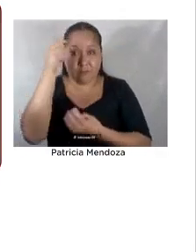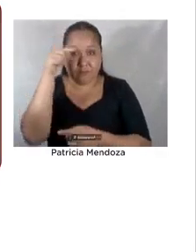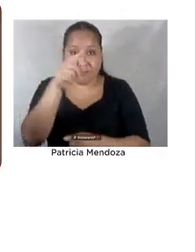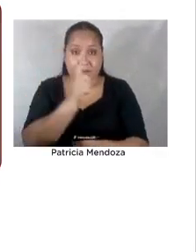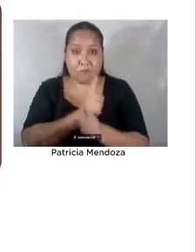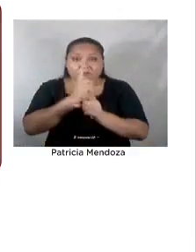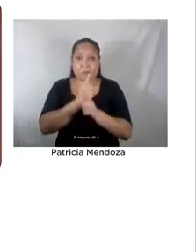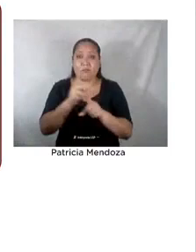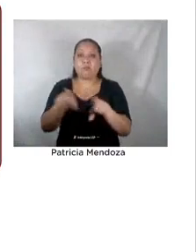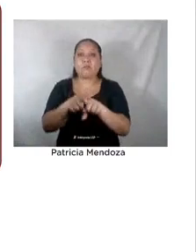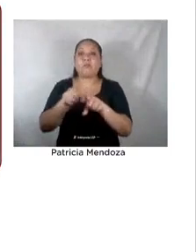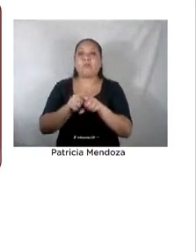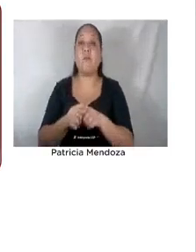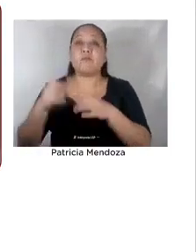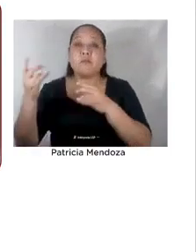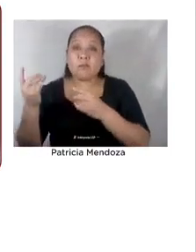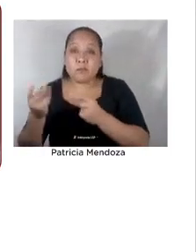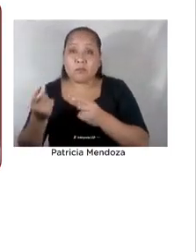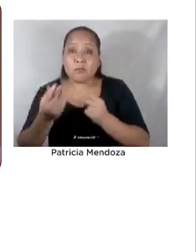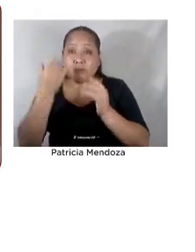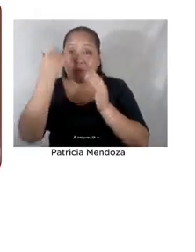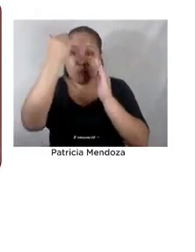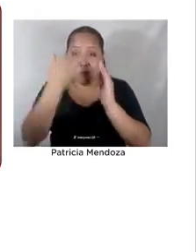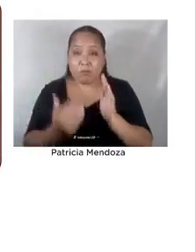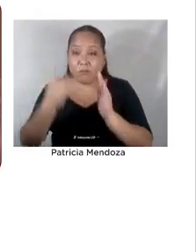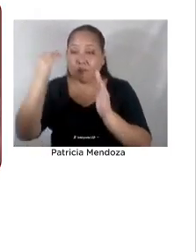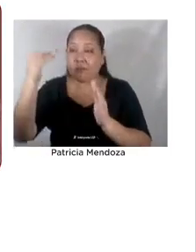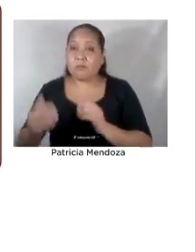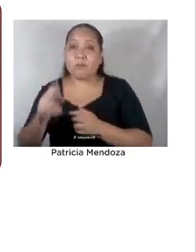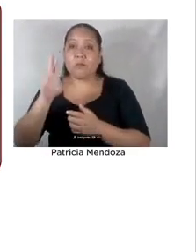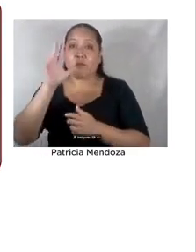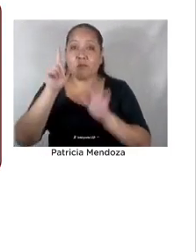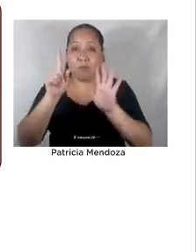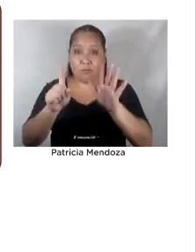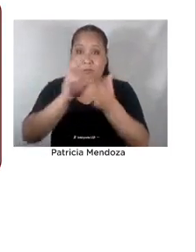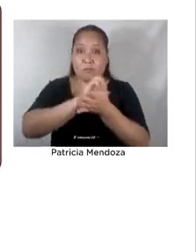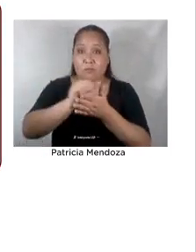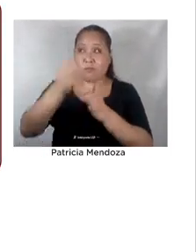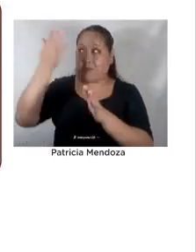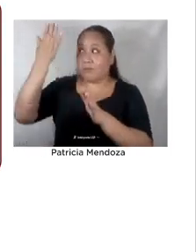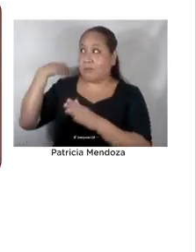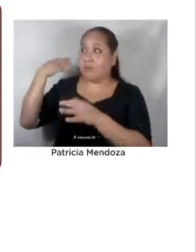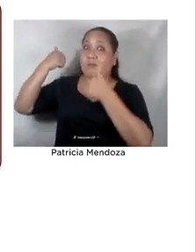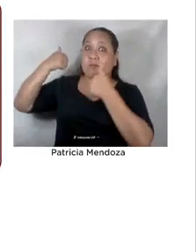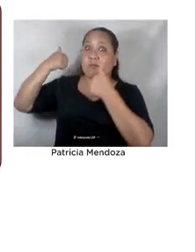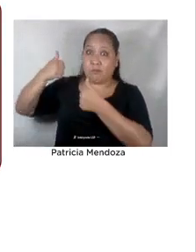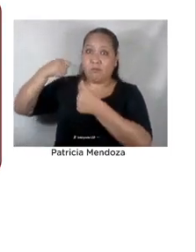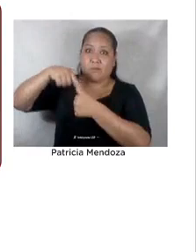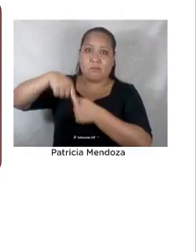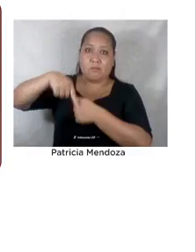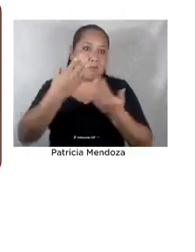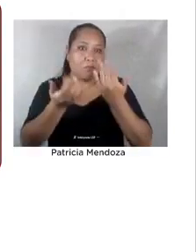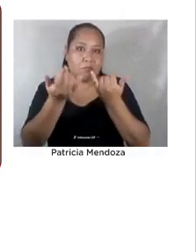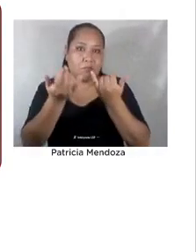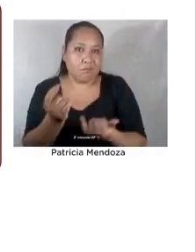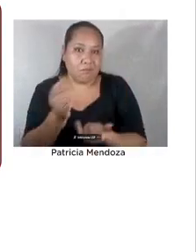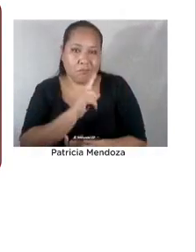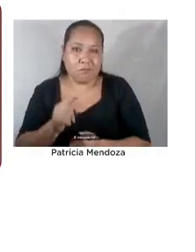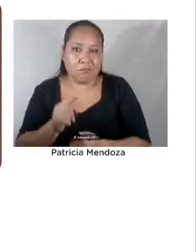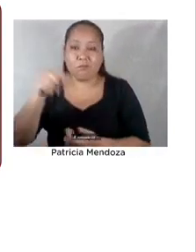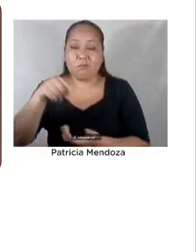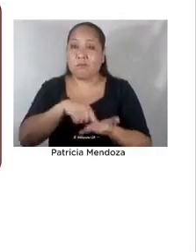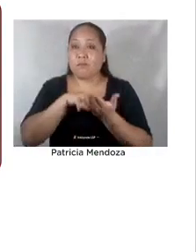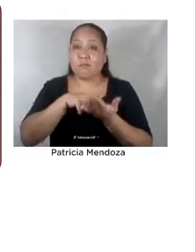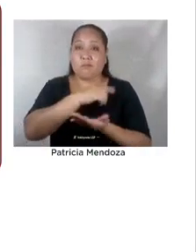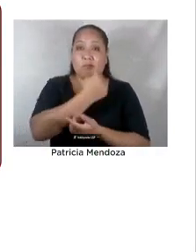sobre todo actualizarnos, porque lo que hace 6 meses era verdad, tal vez hoy día no lo sea. Y es por eso una obligación de